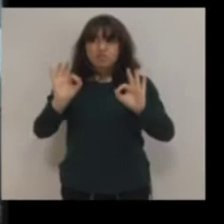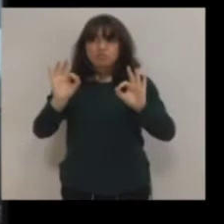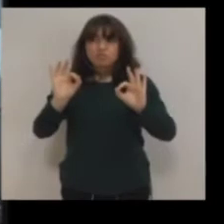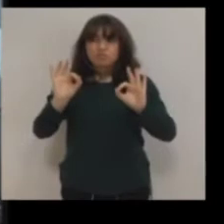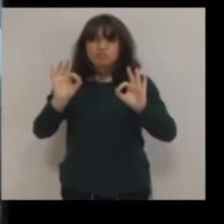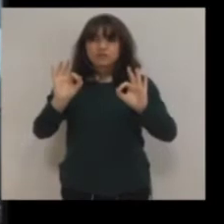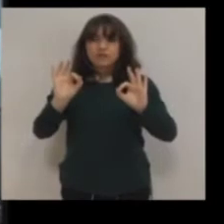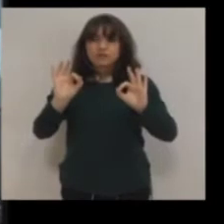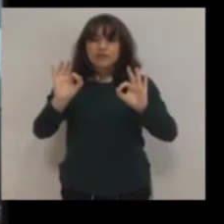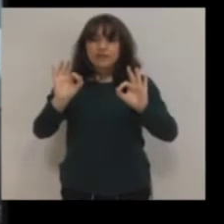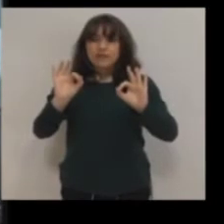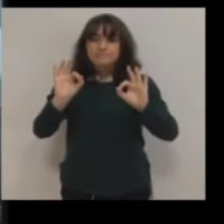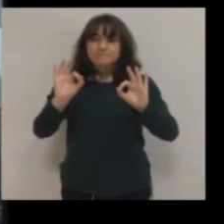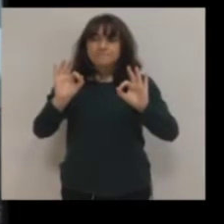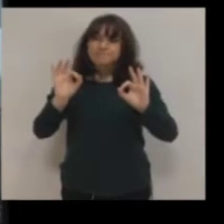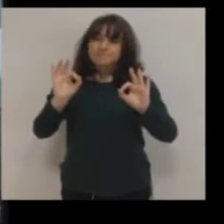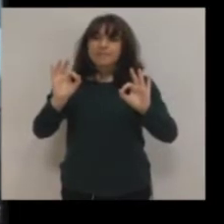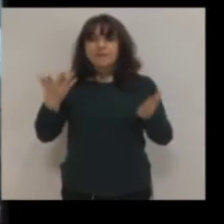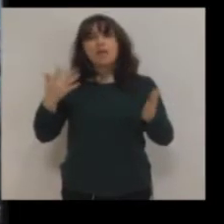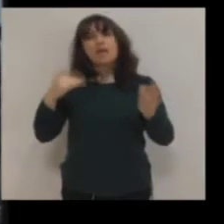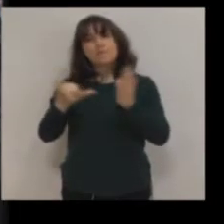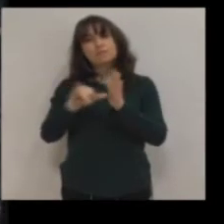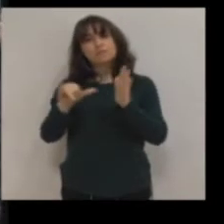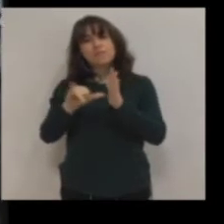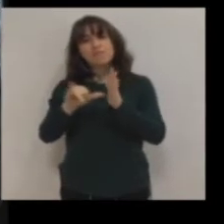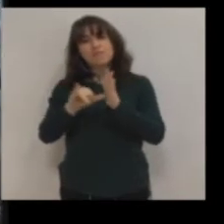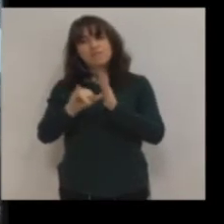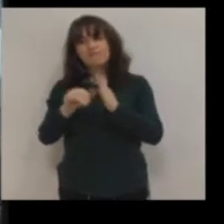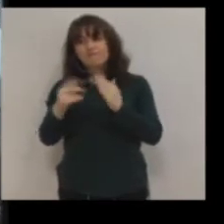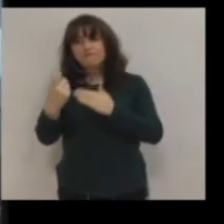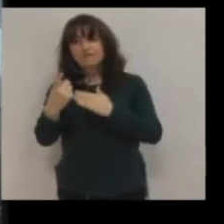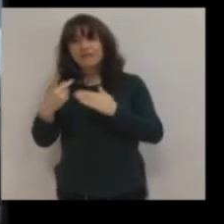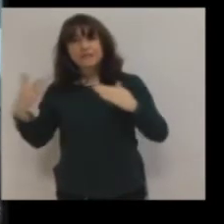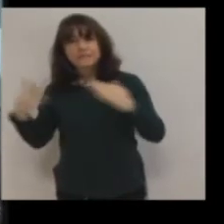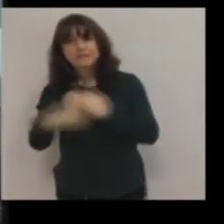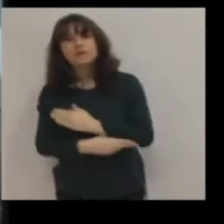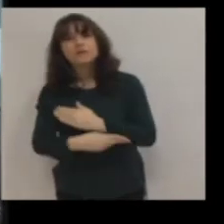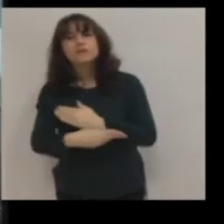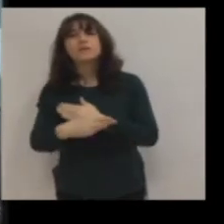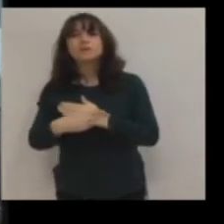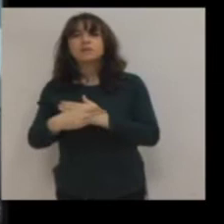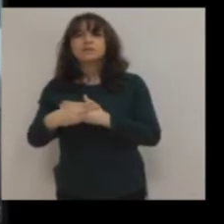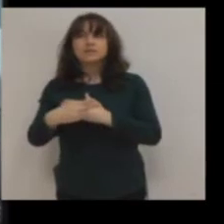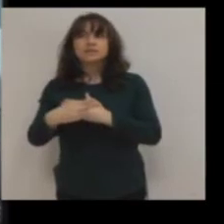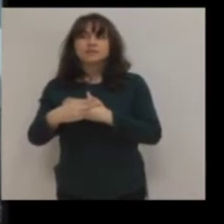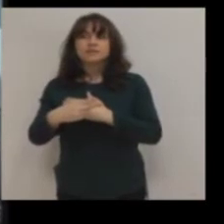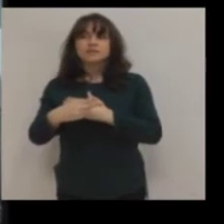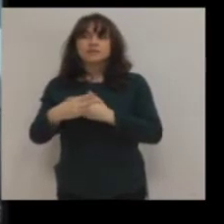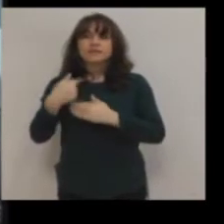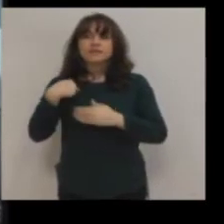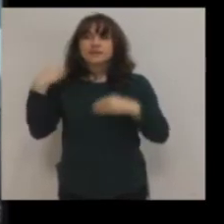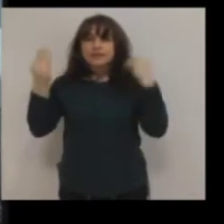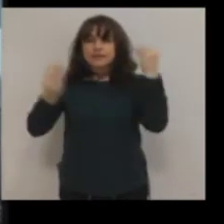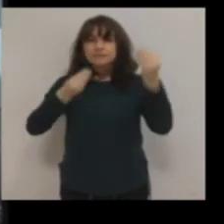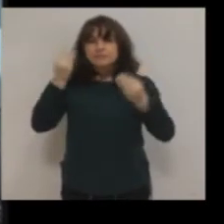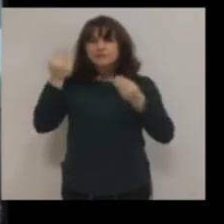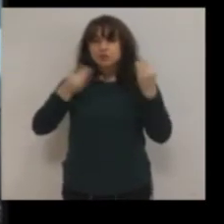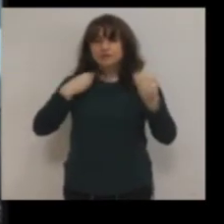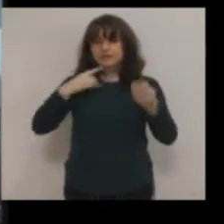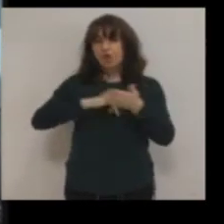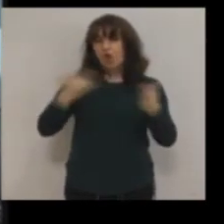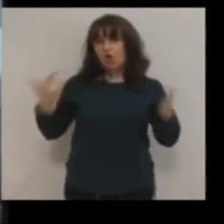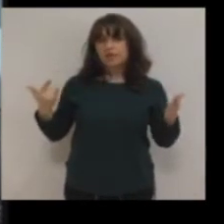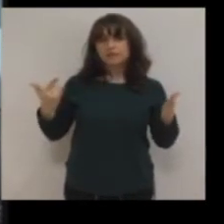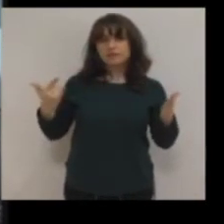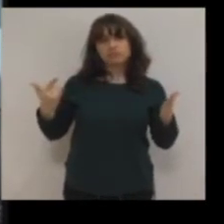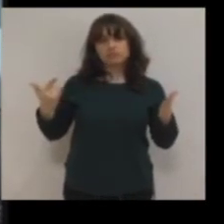pueden, para evitar esa falta de proximidad que tú has comentado muy acertadamente, Javier, creo que las tecnologías podrían llegar a